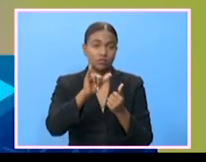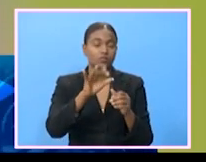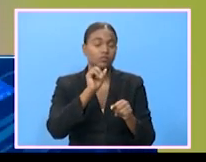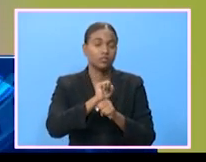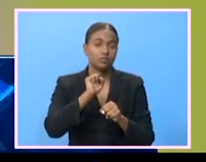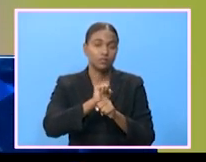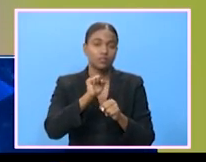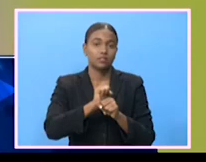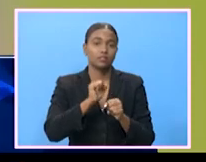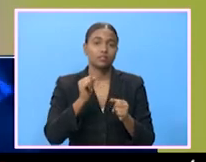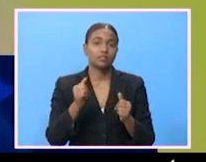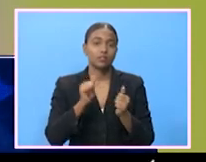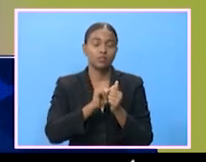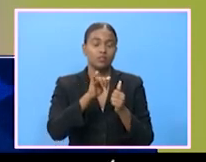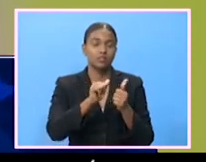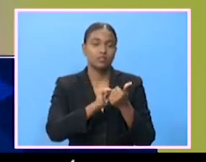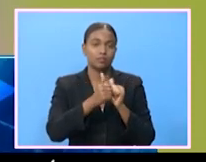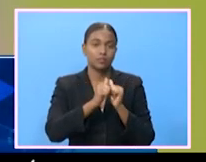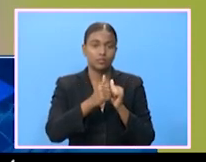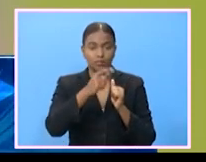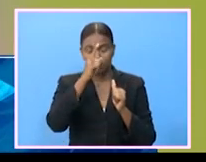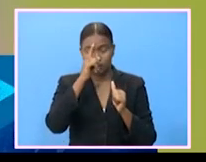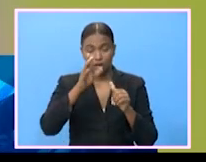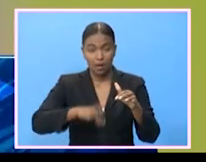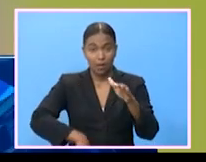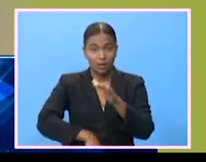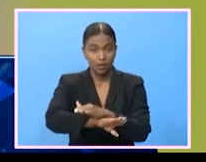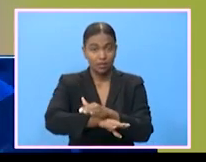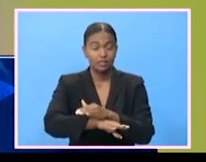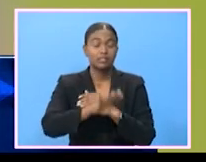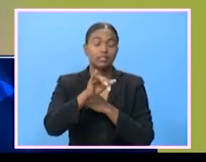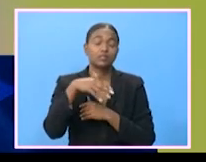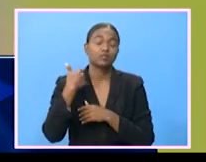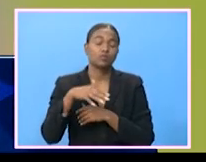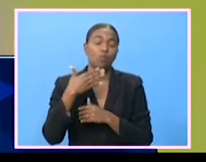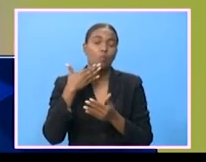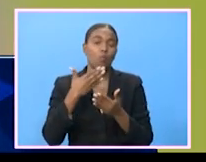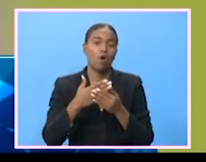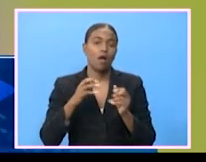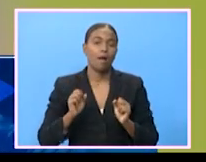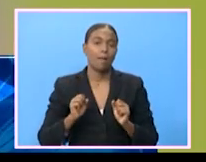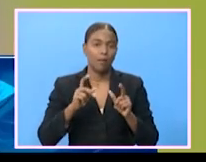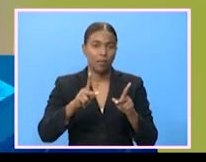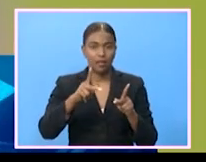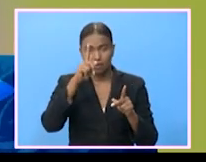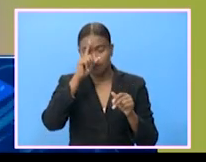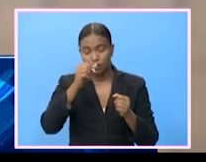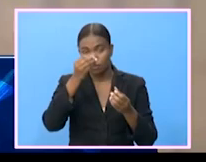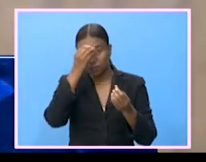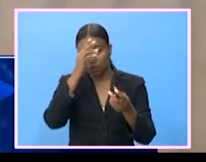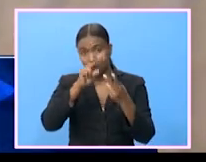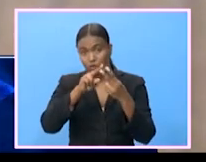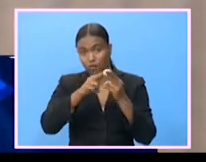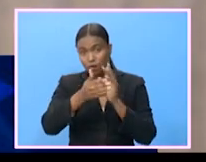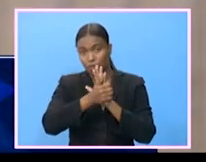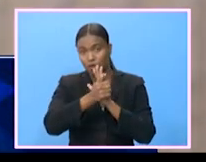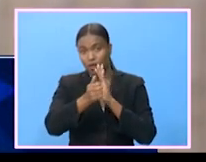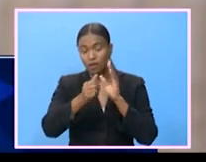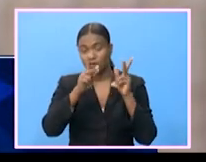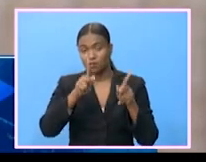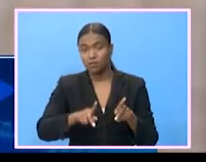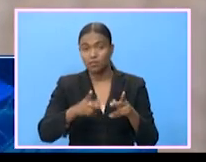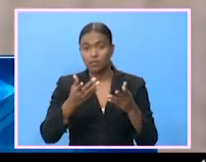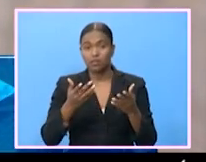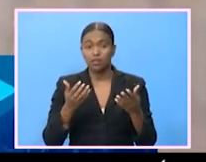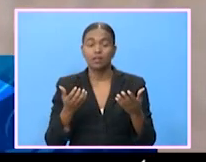trabajo en este deporte del balompié, y es una gran oportunidad para dar a conocer el talento dominicano